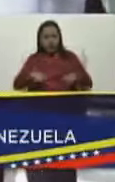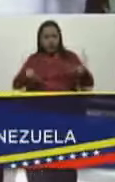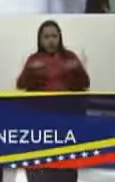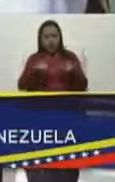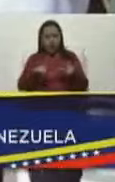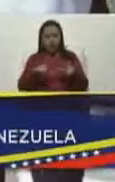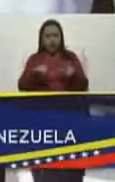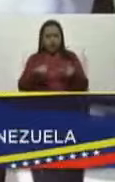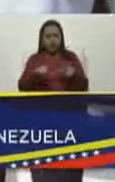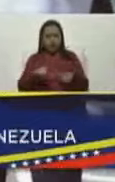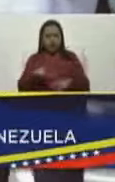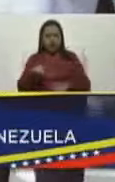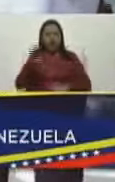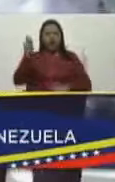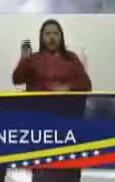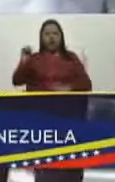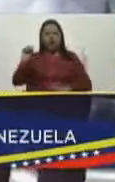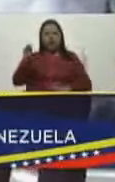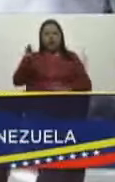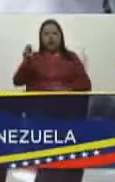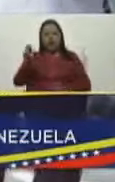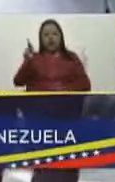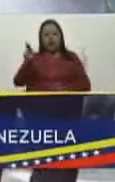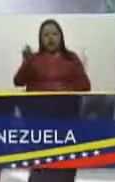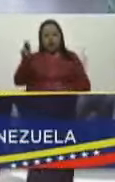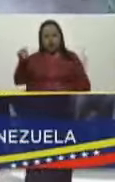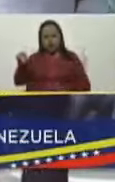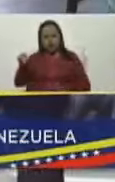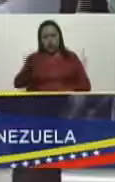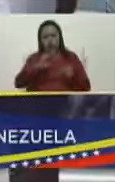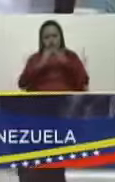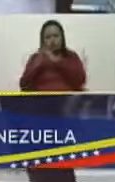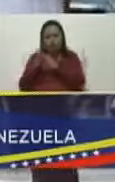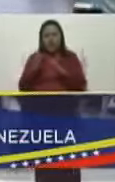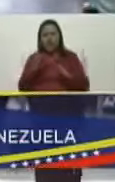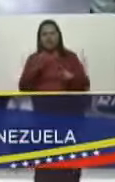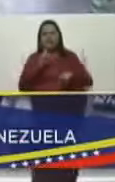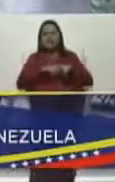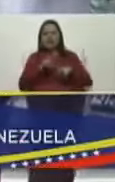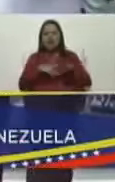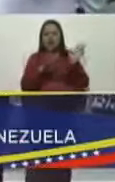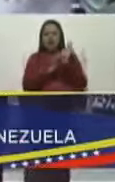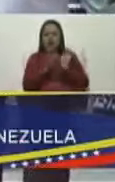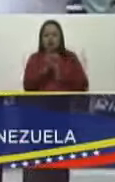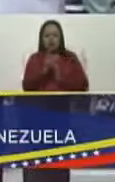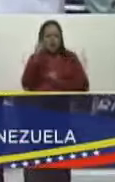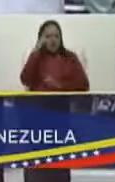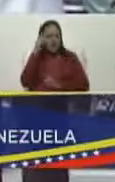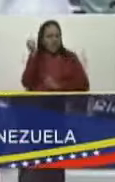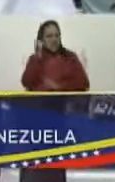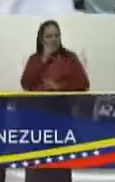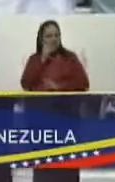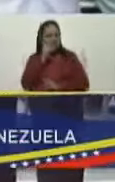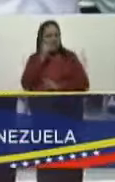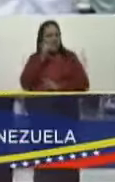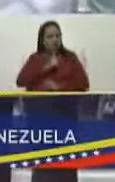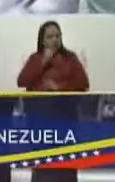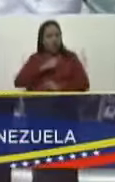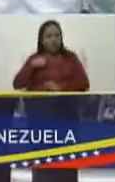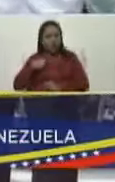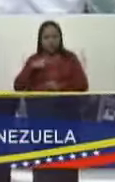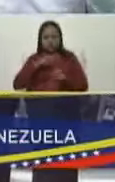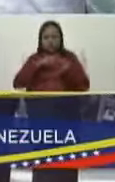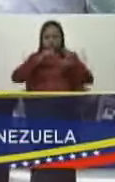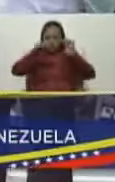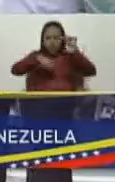Jesús. Era un sábado. Y de repente bajé el vidrio, me bajé un momento la camioneta,